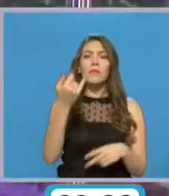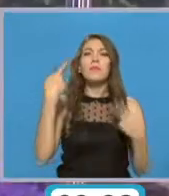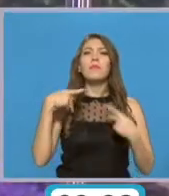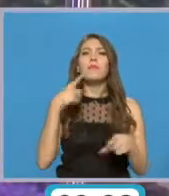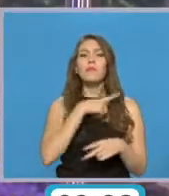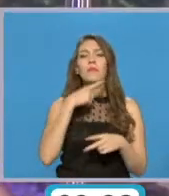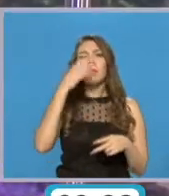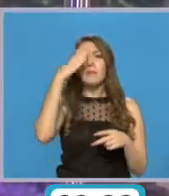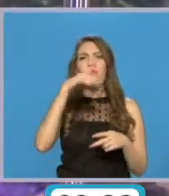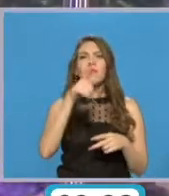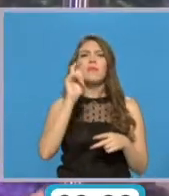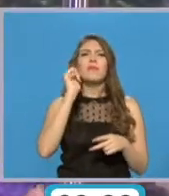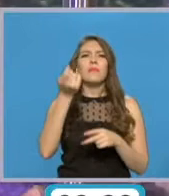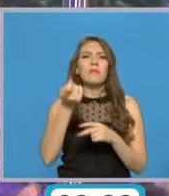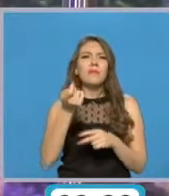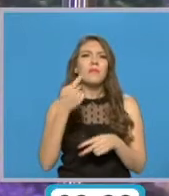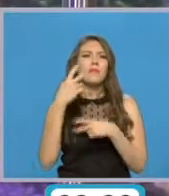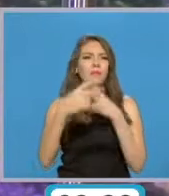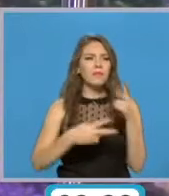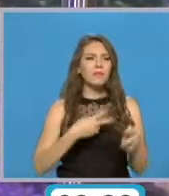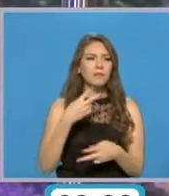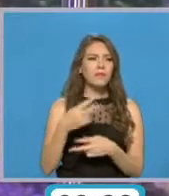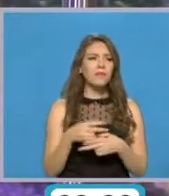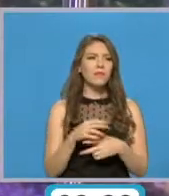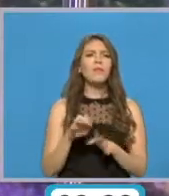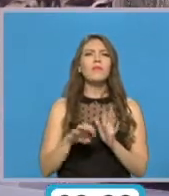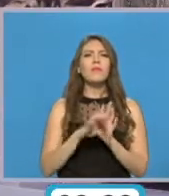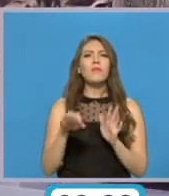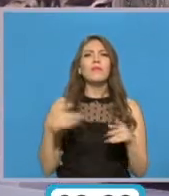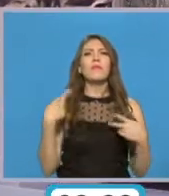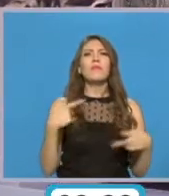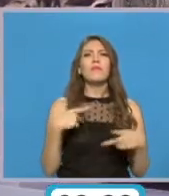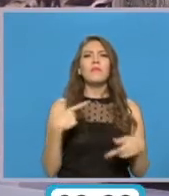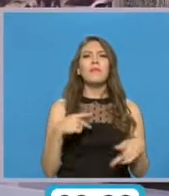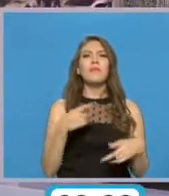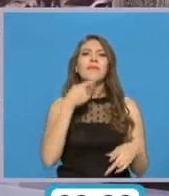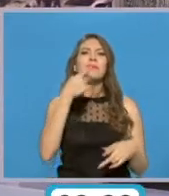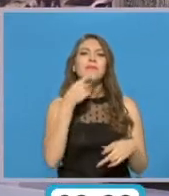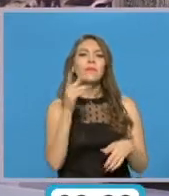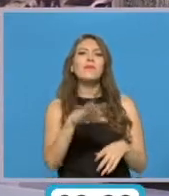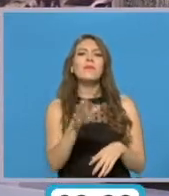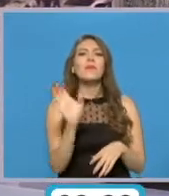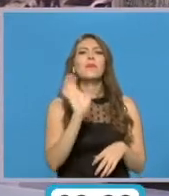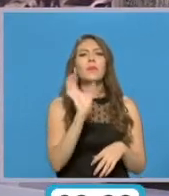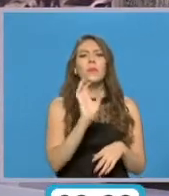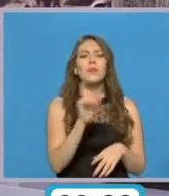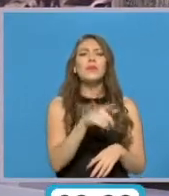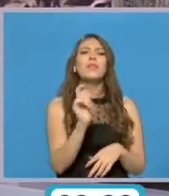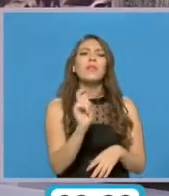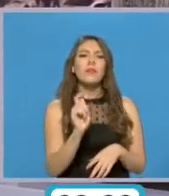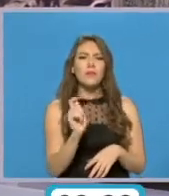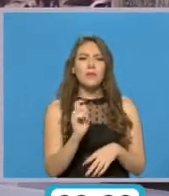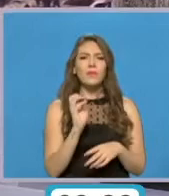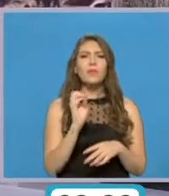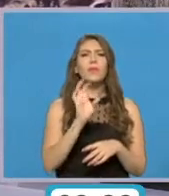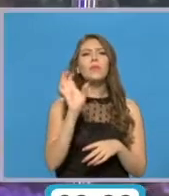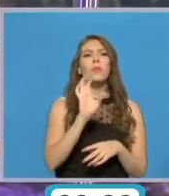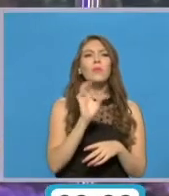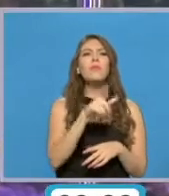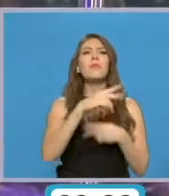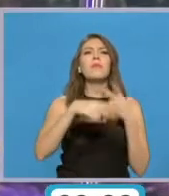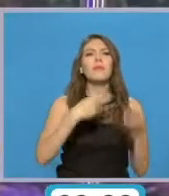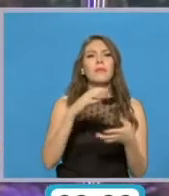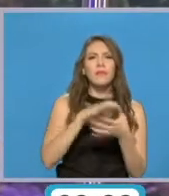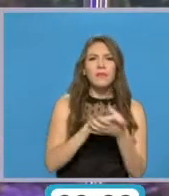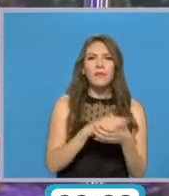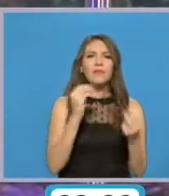vas, porque quizá de pronto puede ser muy pesado que esté, oye, ¿para cuándo la novia? Y oye, ¿no tienes novio? ¿Y cuándo te casas? En fin,